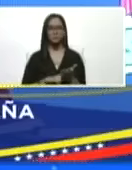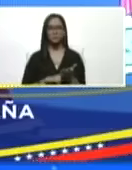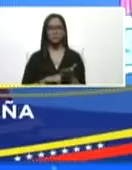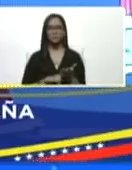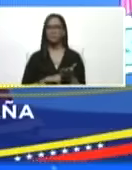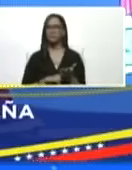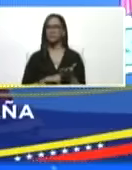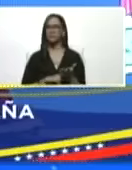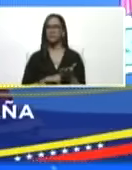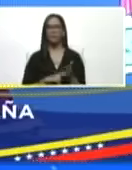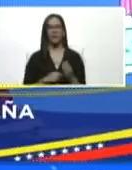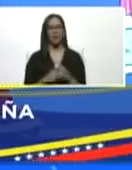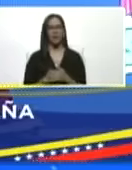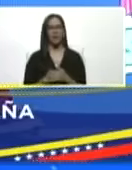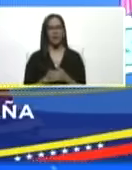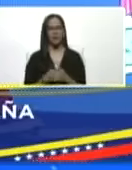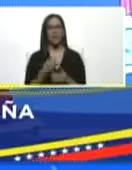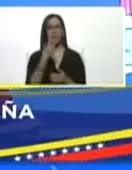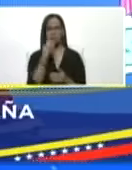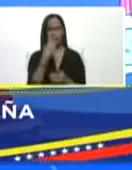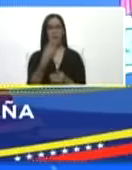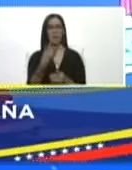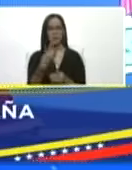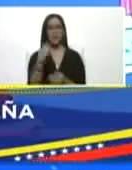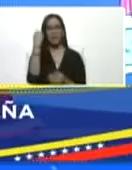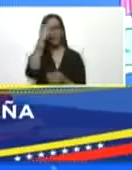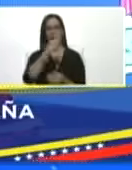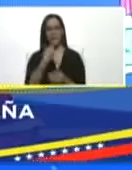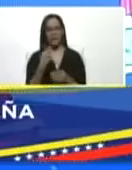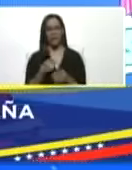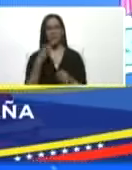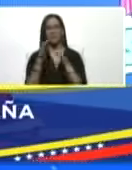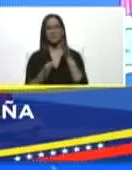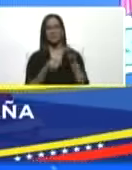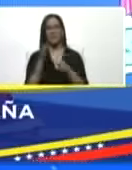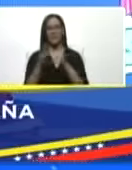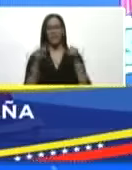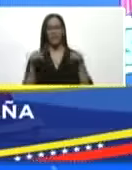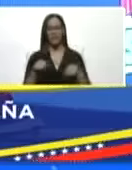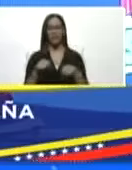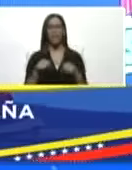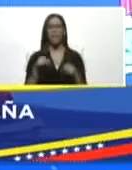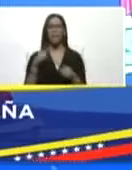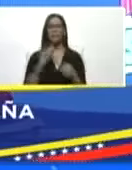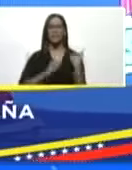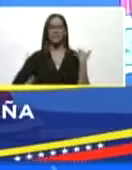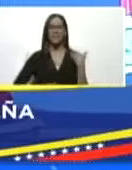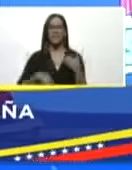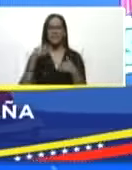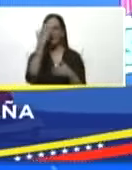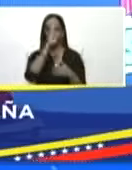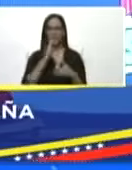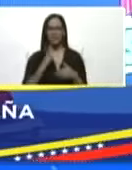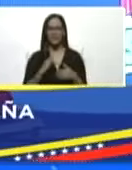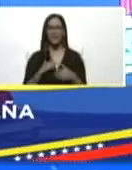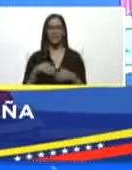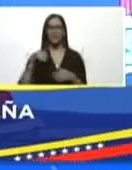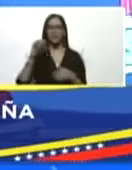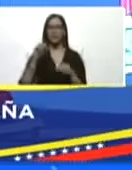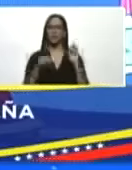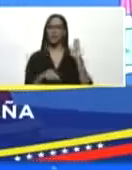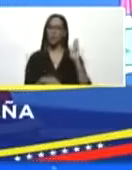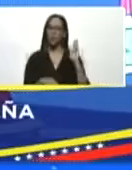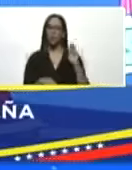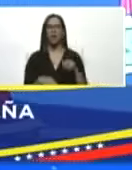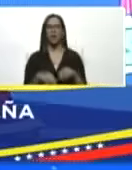Hay que verle la cara. Cuando yo le explico esto, por ejemplo, al presidente Lula, al presidente Petro, a